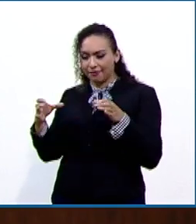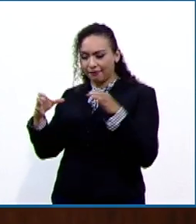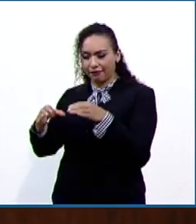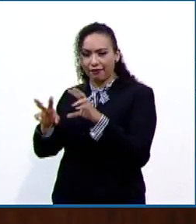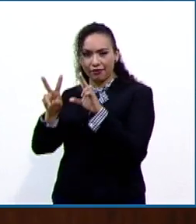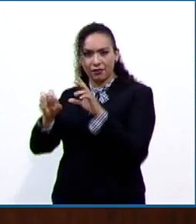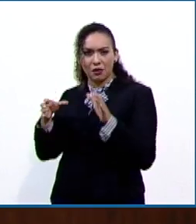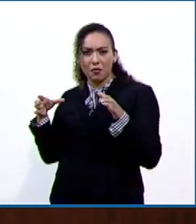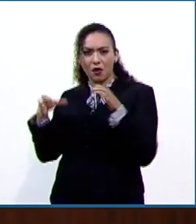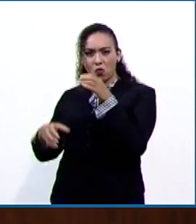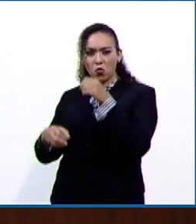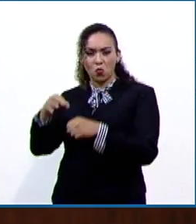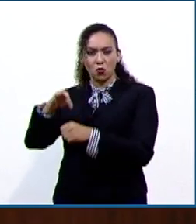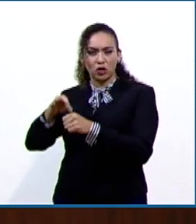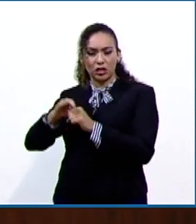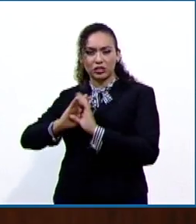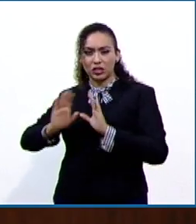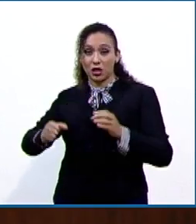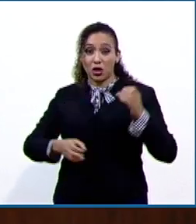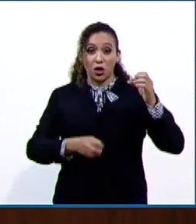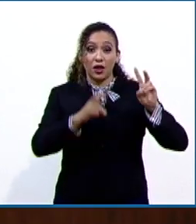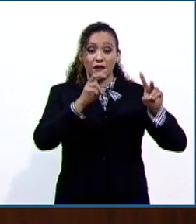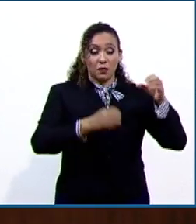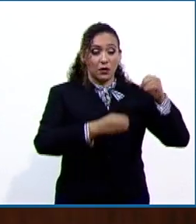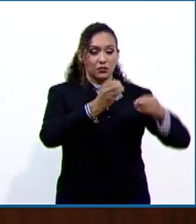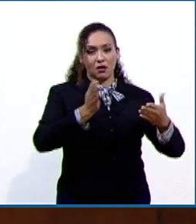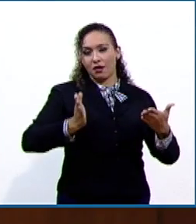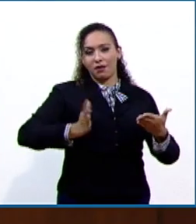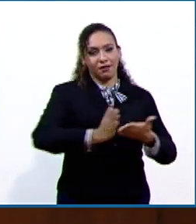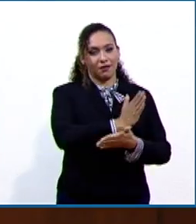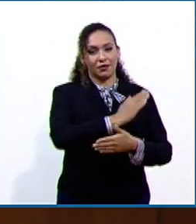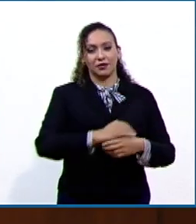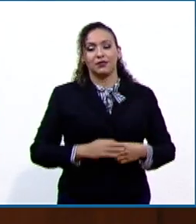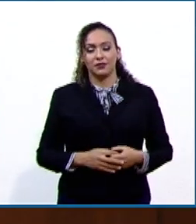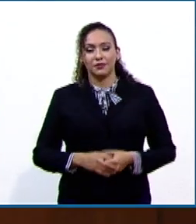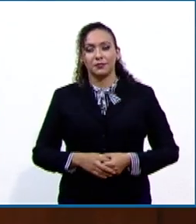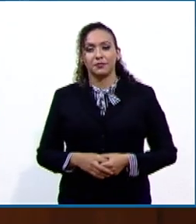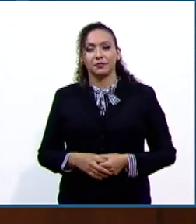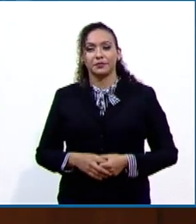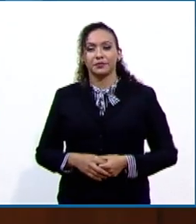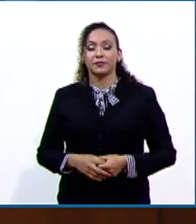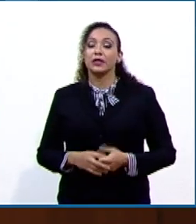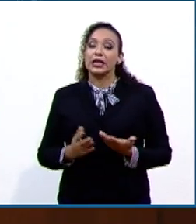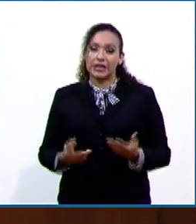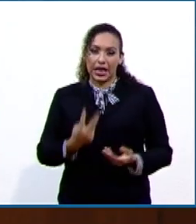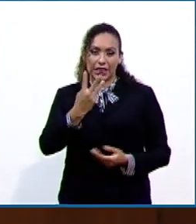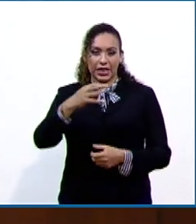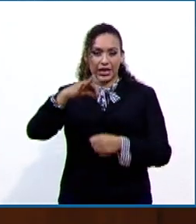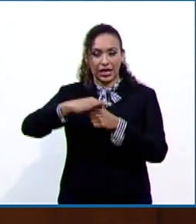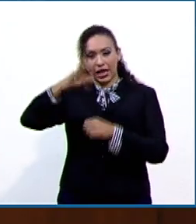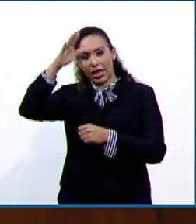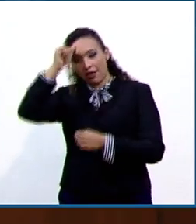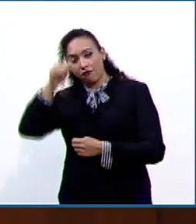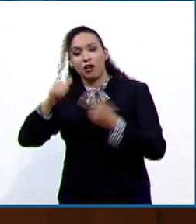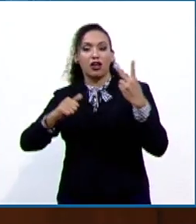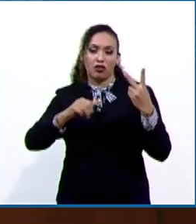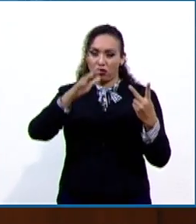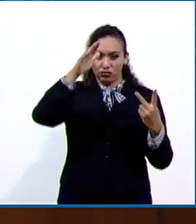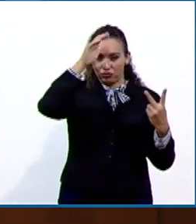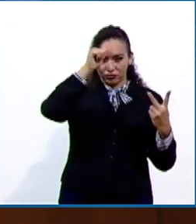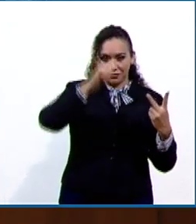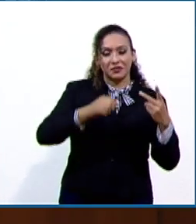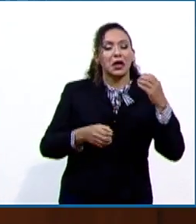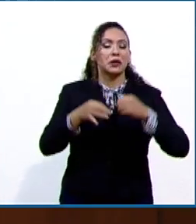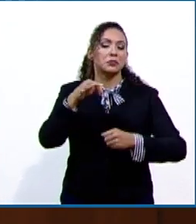resoluciones judiciales que considera adversas. Así, con 3 votos a favor y 2 en contra, el